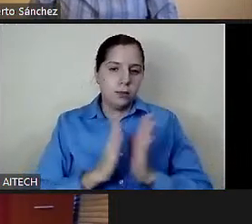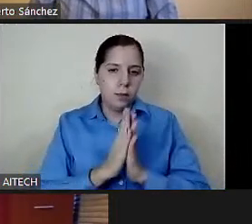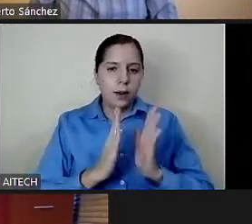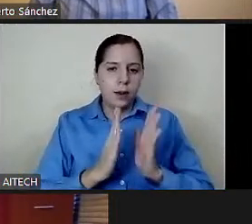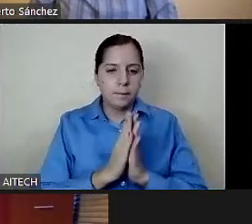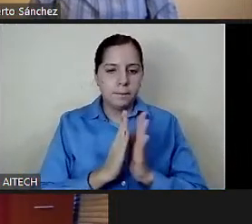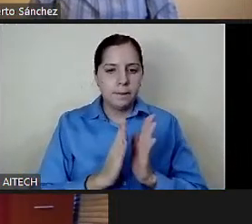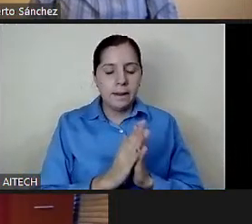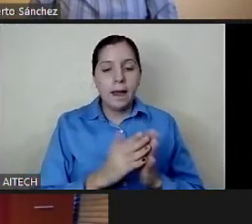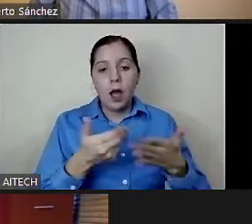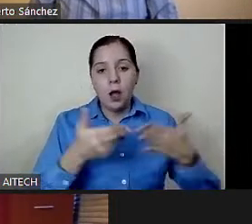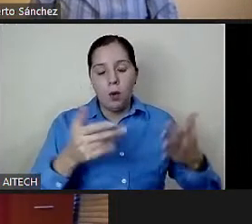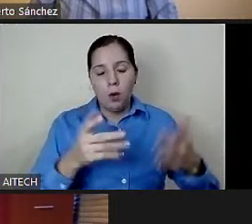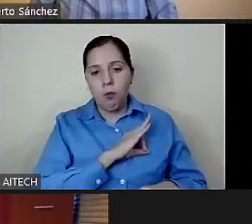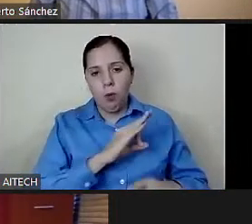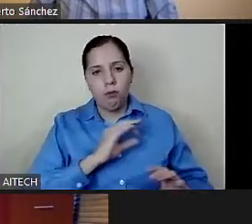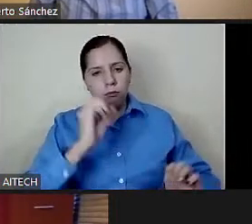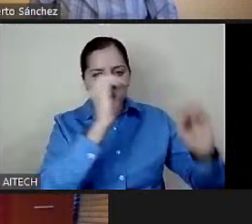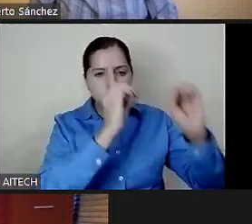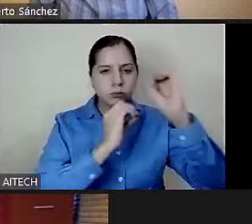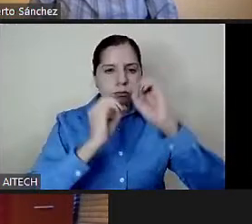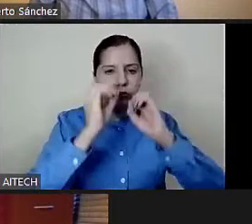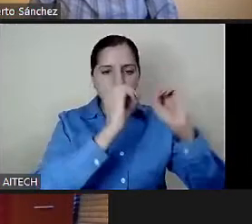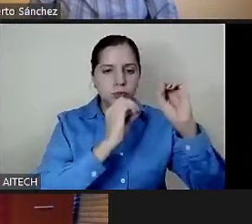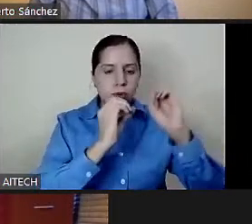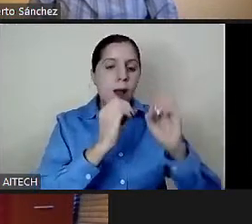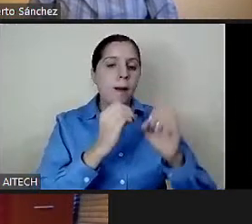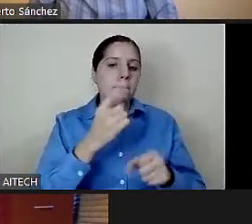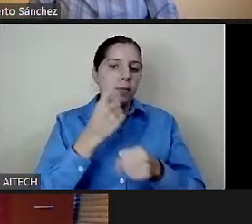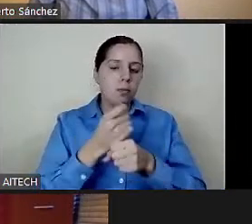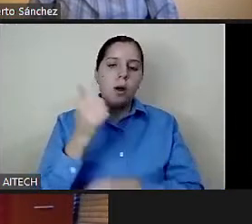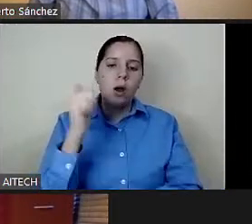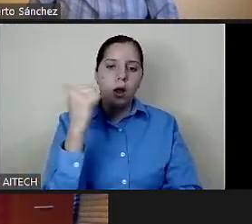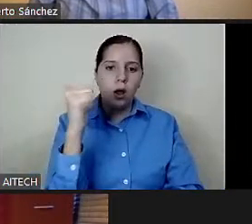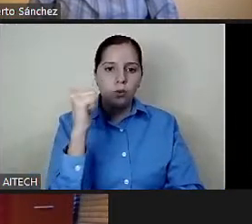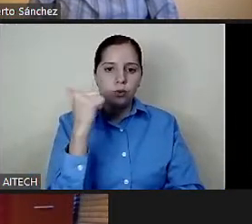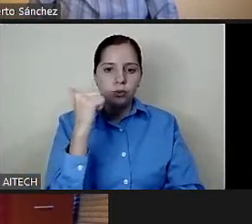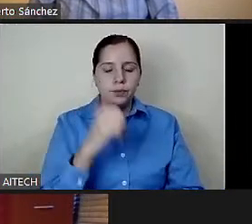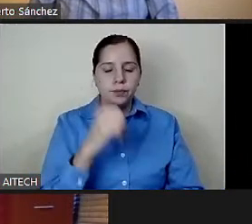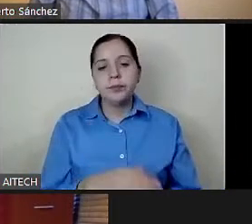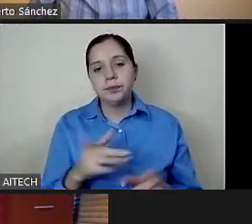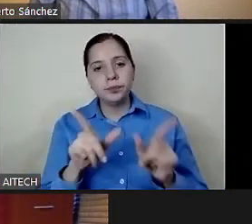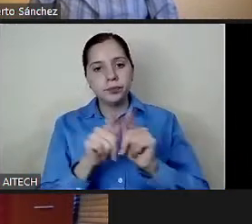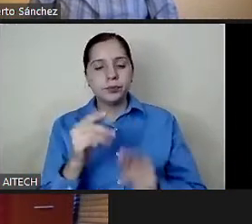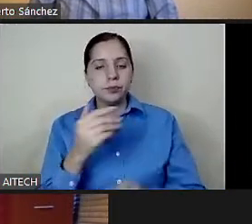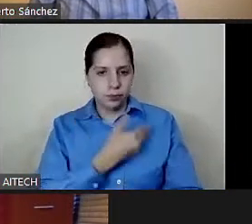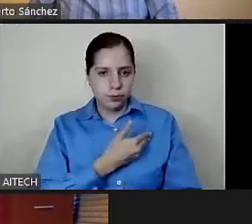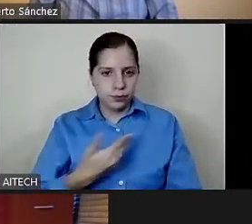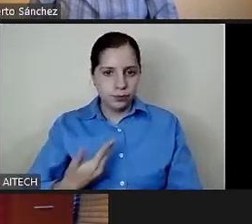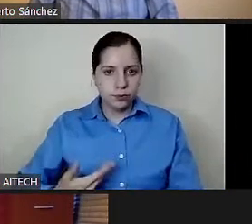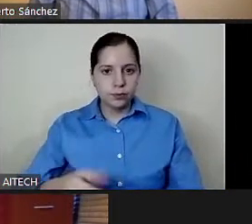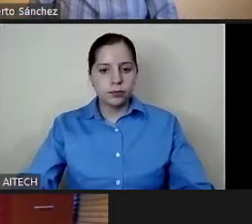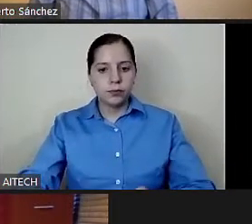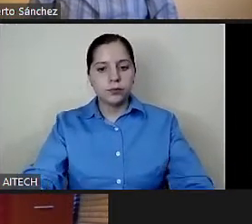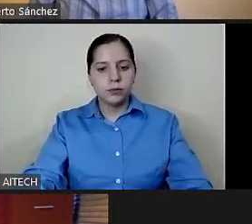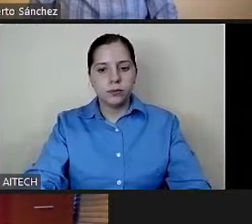consulta que se hace a la ciudadanía en el 1 de agosto. ¿Sería cuánto, consejera presidenta?